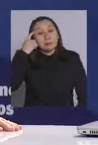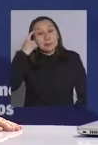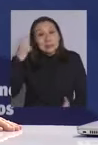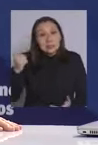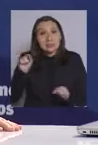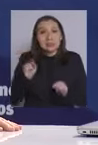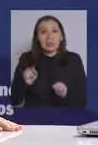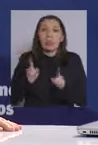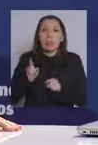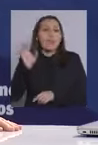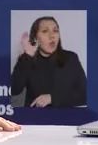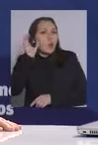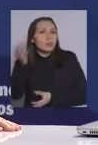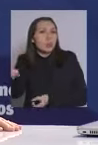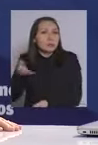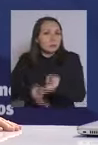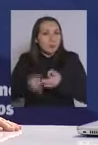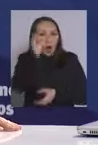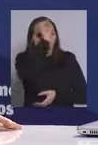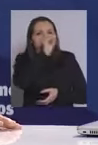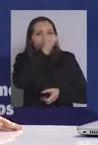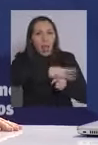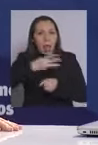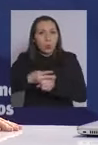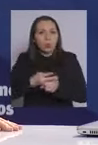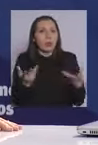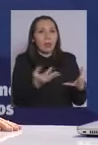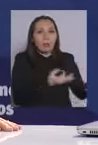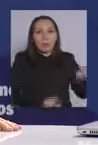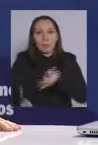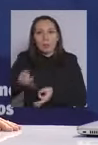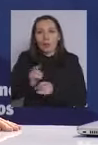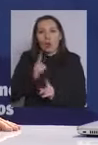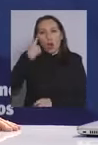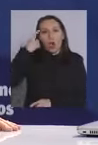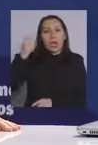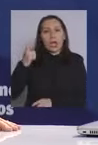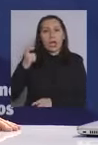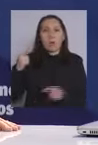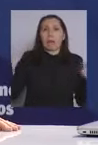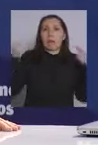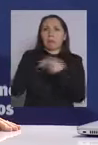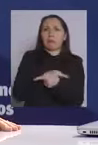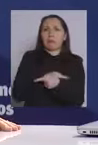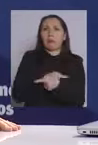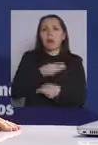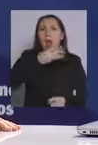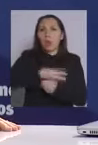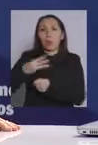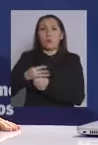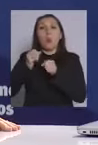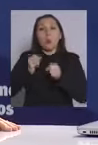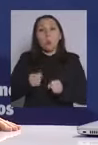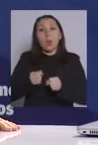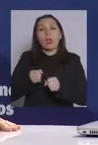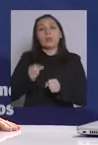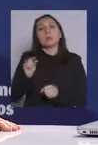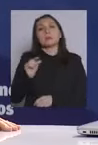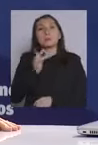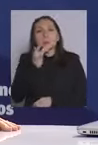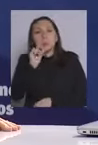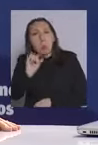hay que escuchar la opinión también de los adultos mayores. No creo que sea contraproducente que un adulto mayor pueda hacer un